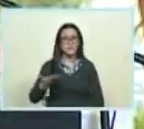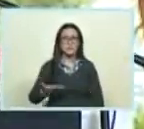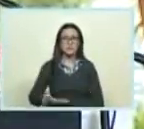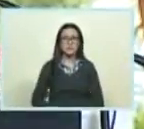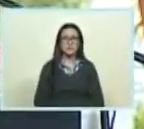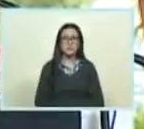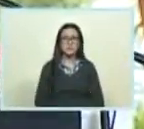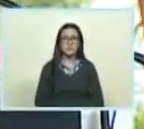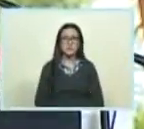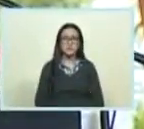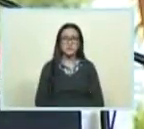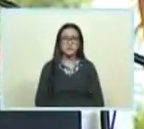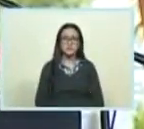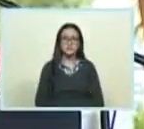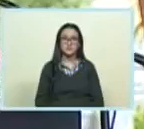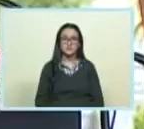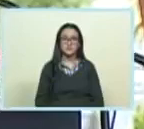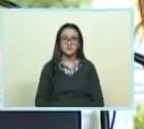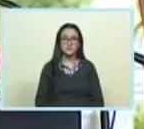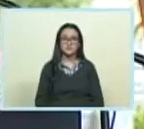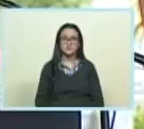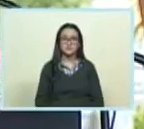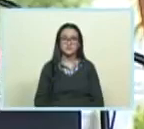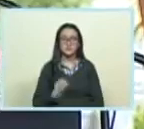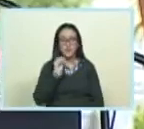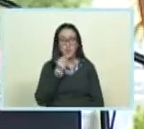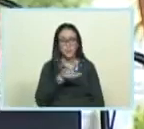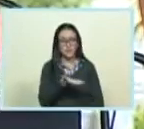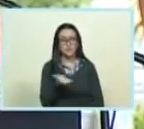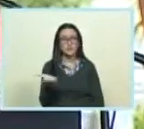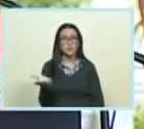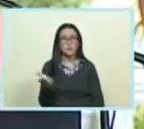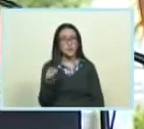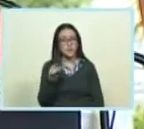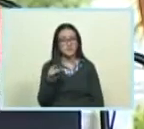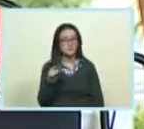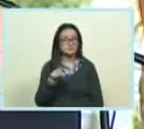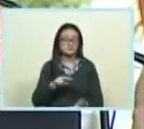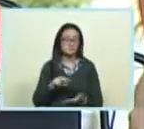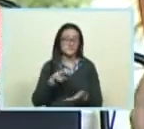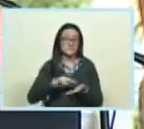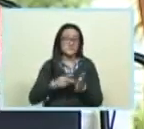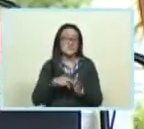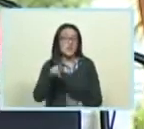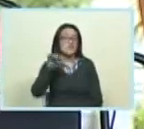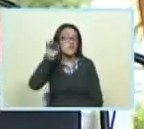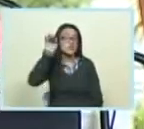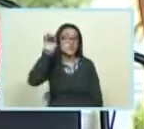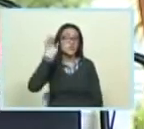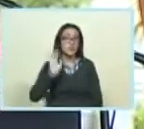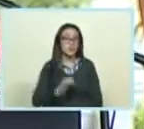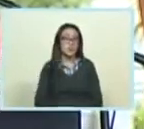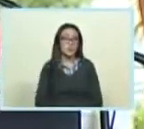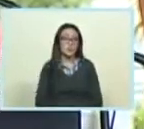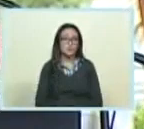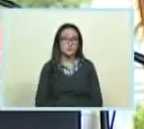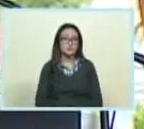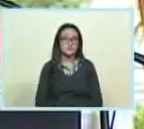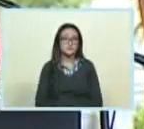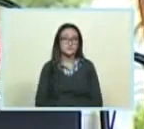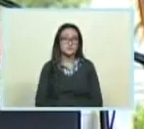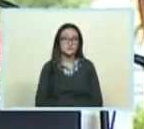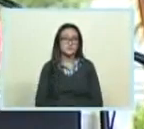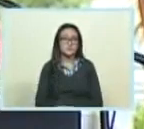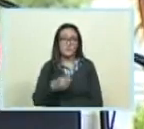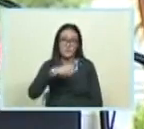porque la juventud, sin lugar a dudas, es la garantía del futuro. Y nosotros estamos forjando